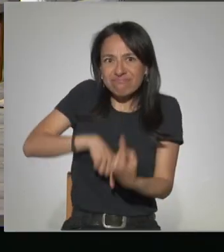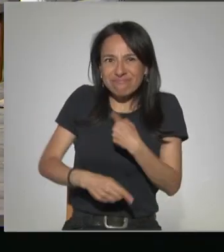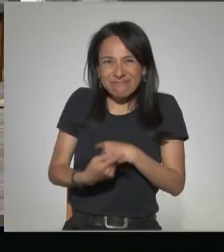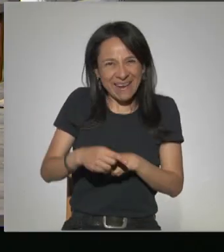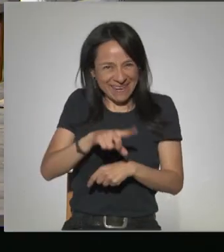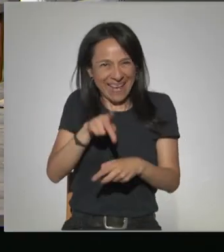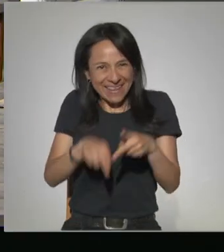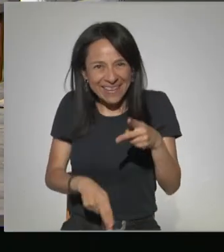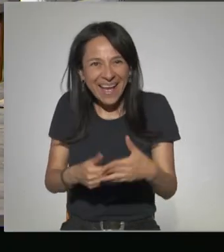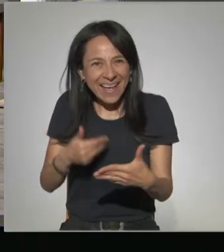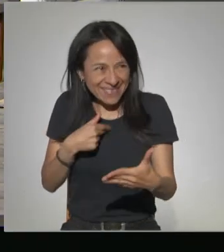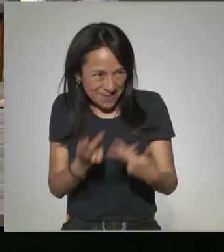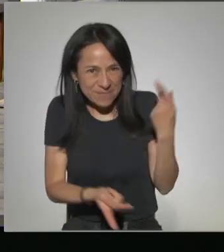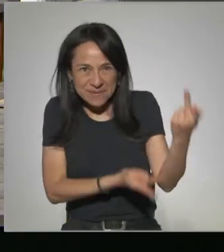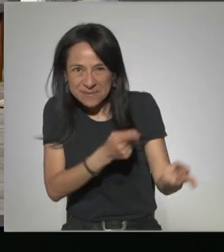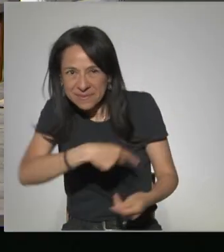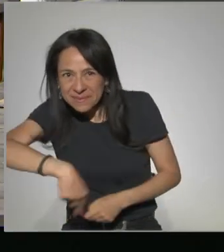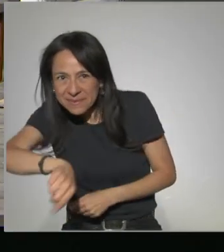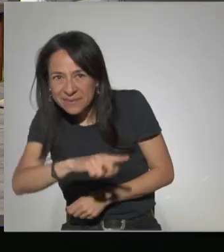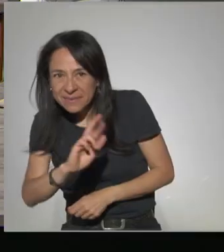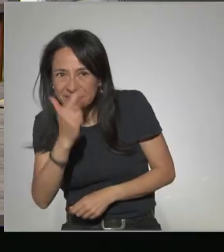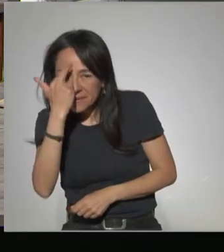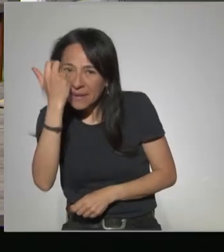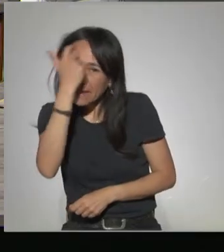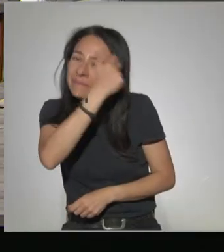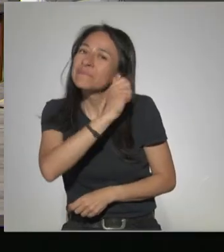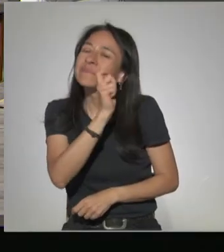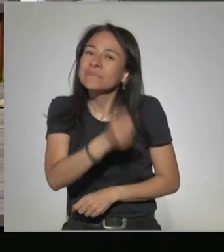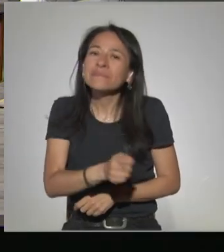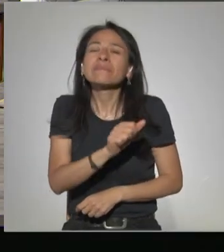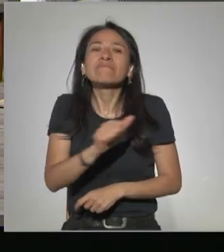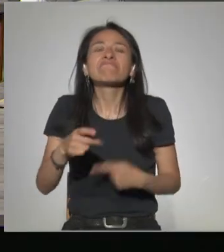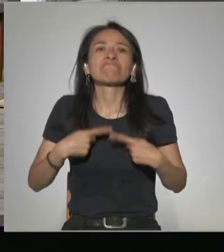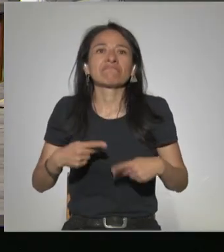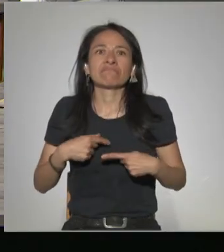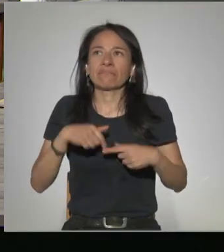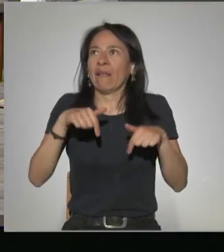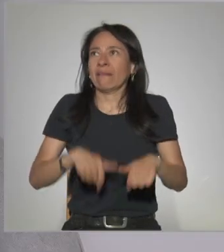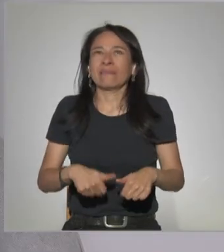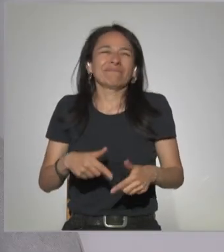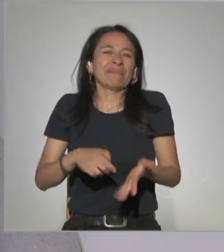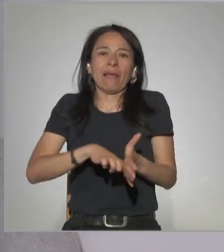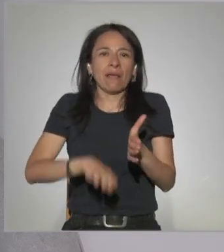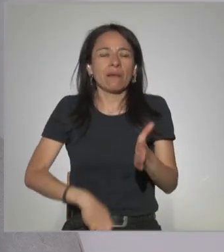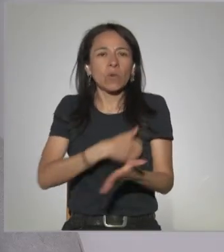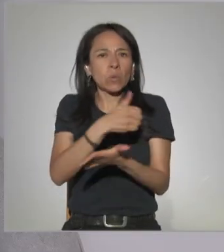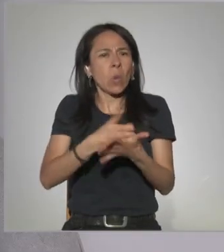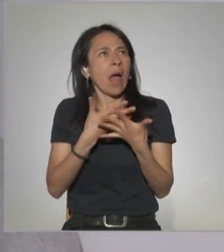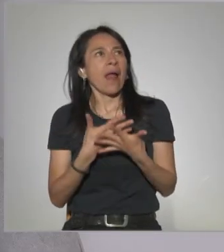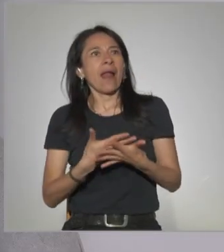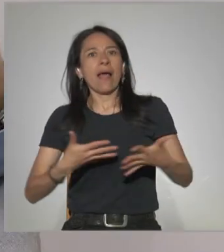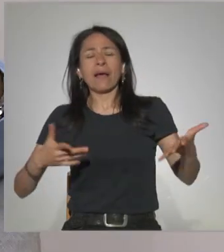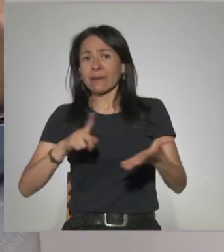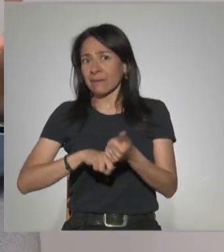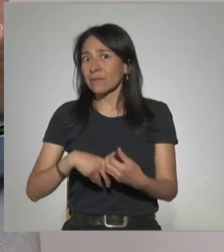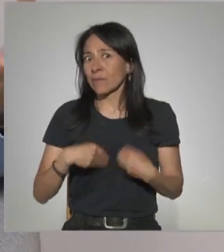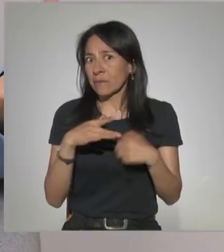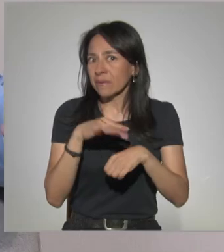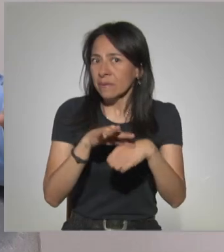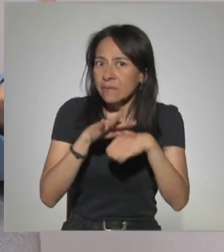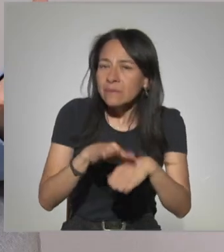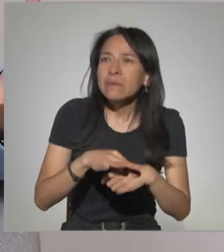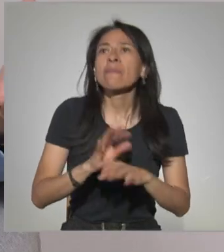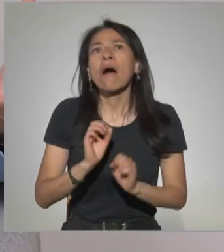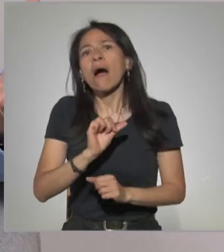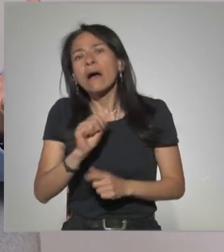sobre la mesa de, bueno, qué pasa con los que vivimos en estas grandes ciudades, qué pasa con los que estamos escuchando todo